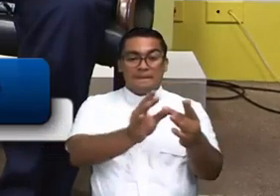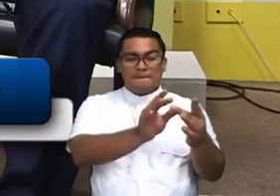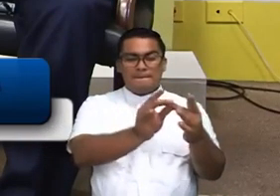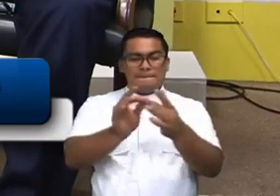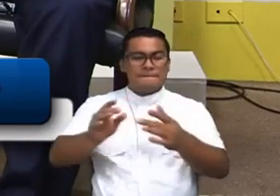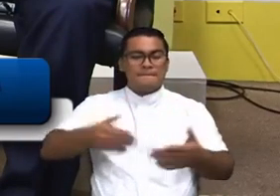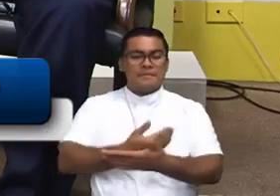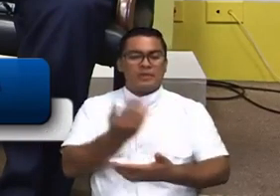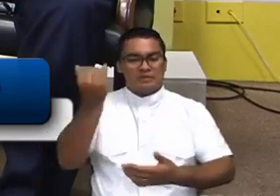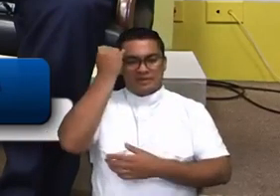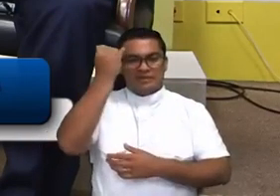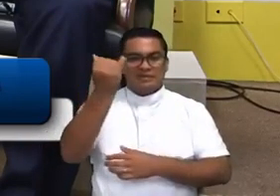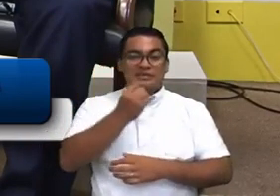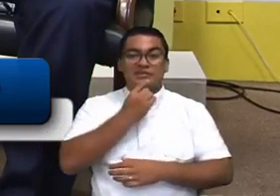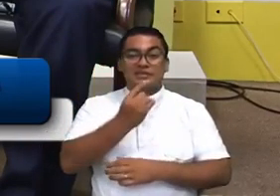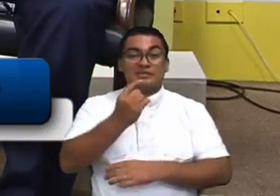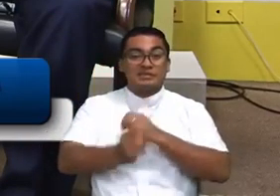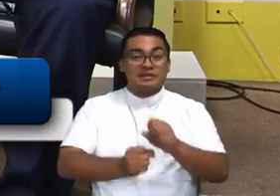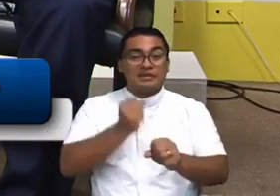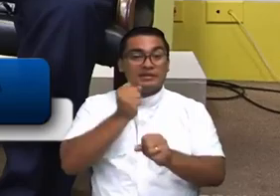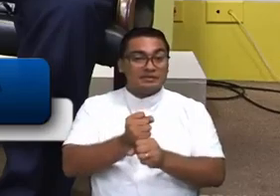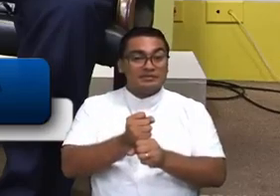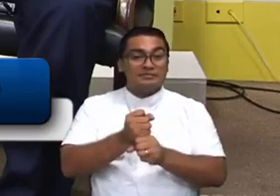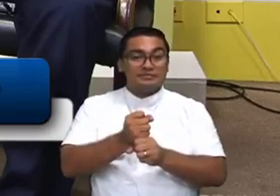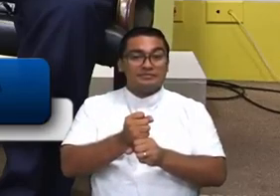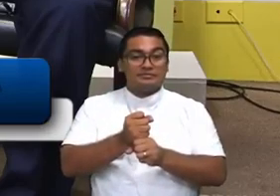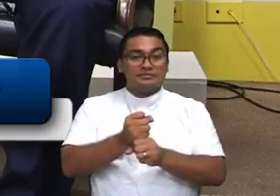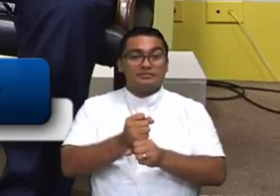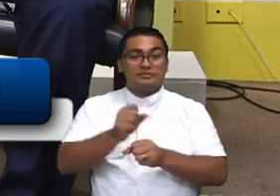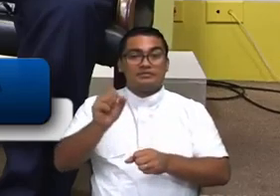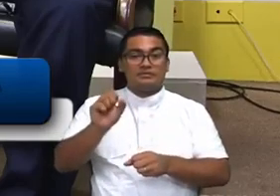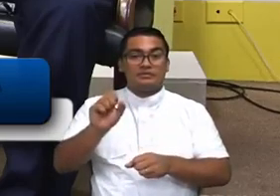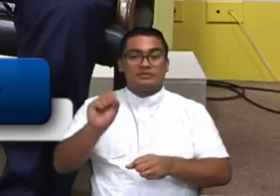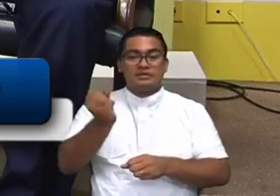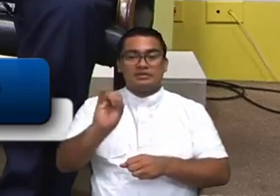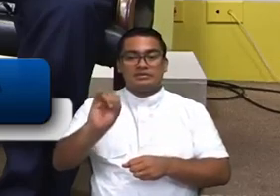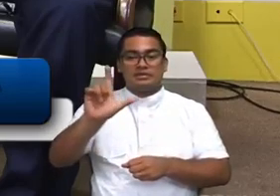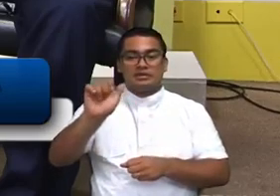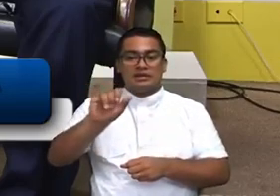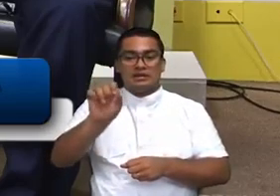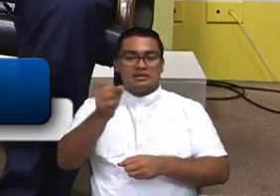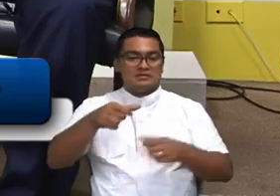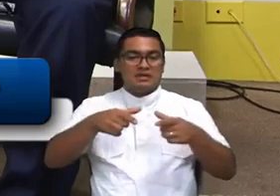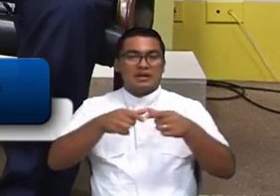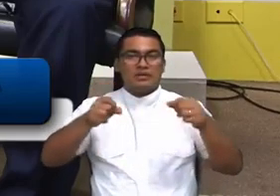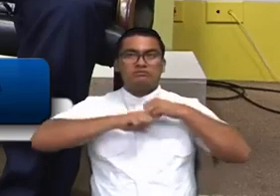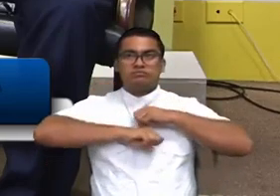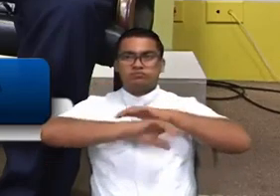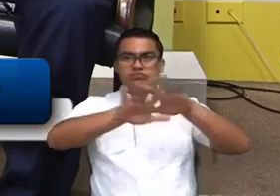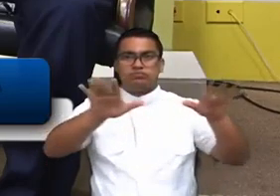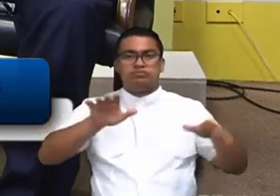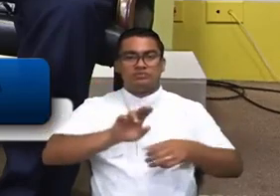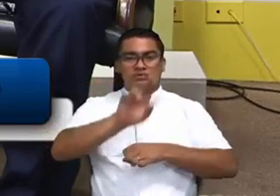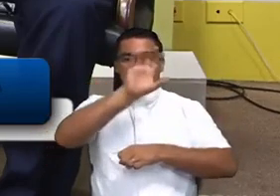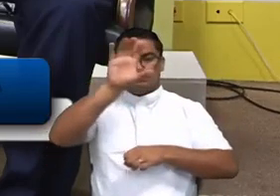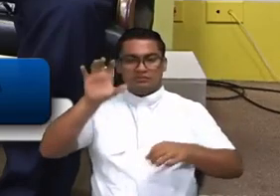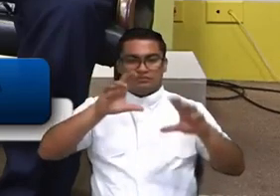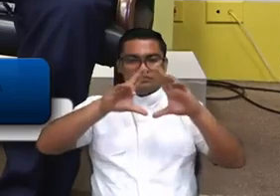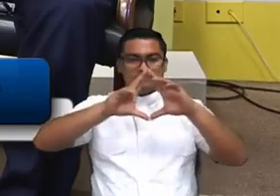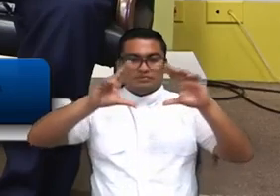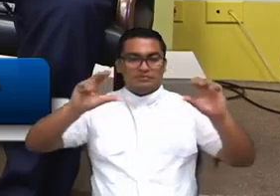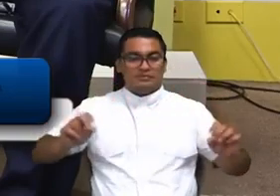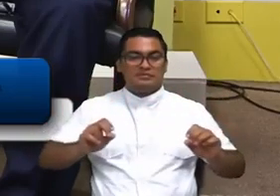Hemos visto durante este año que se han entregado el SILAI Managua y los diferentes SILAI del país han entregado